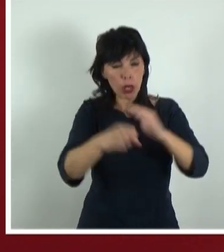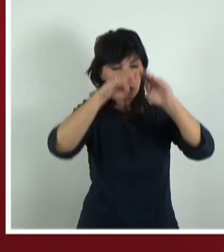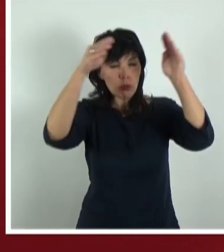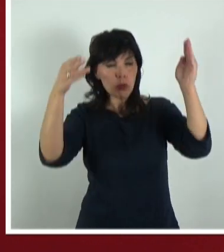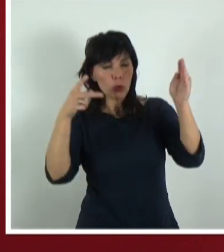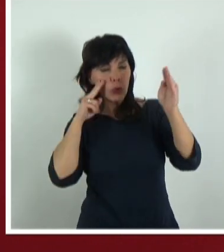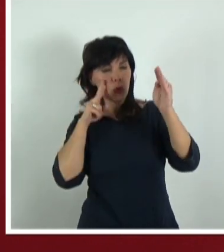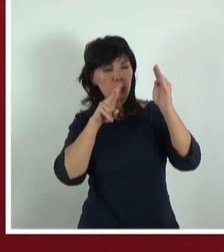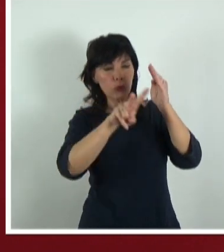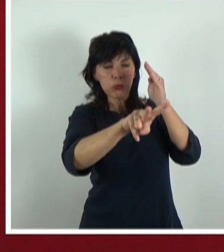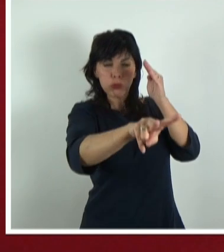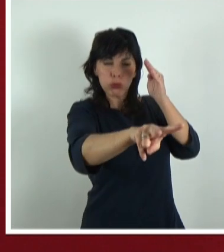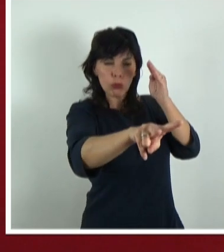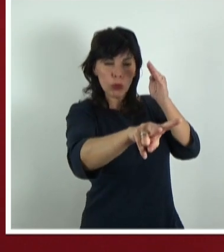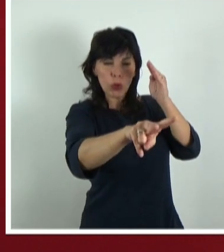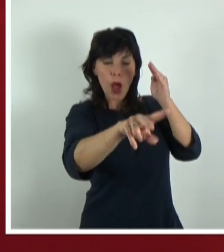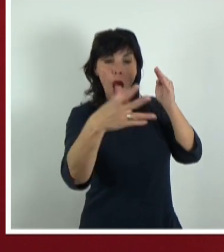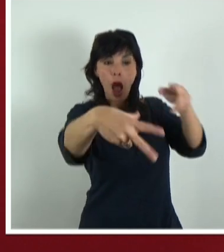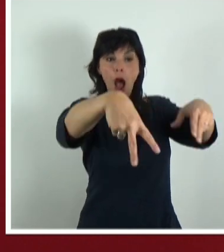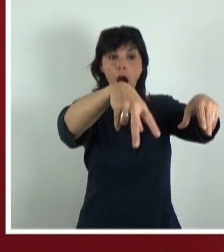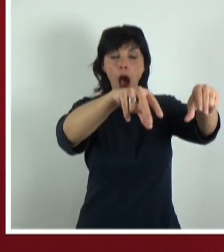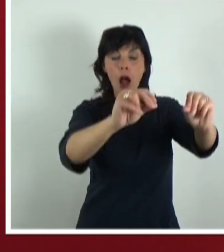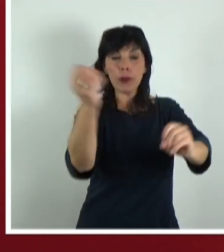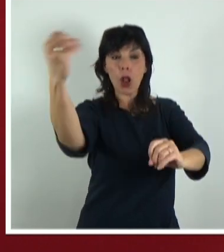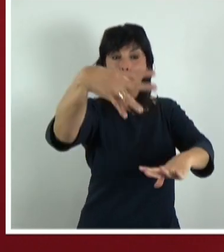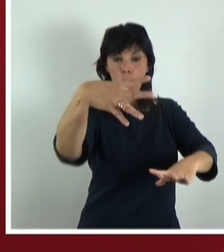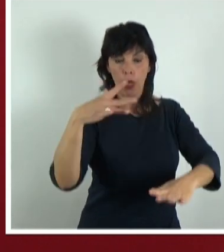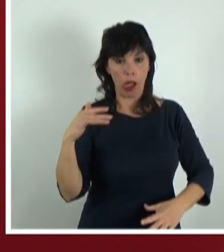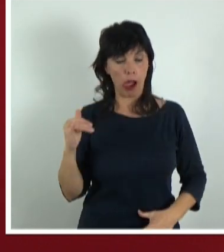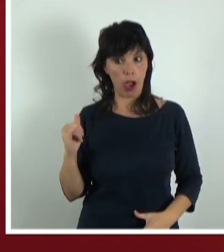luz. Ver el final de una cosa.